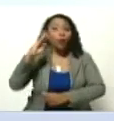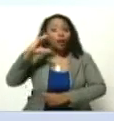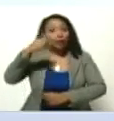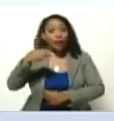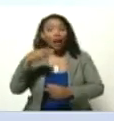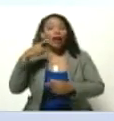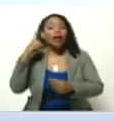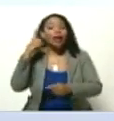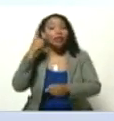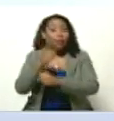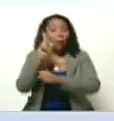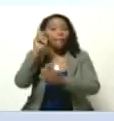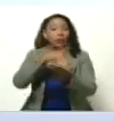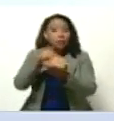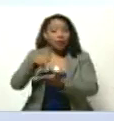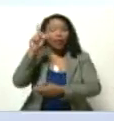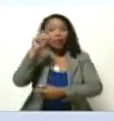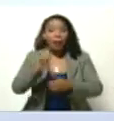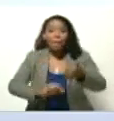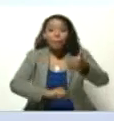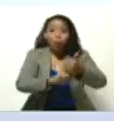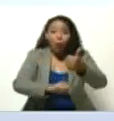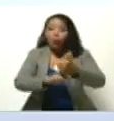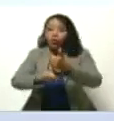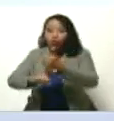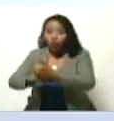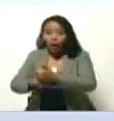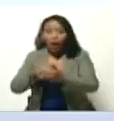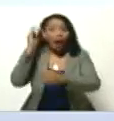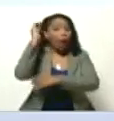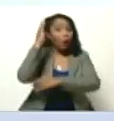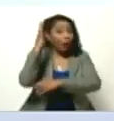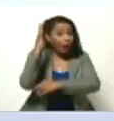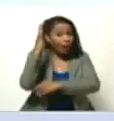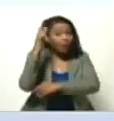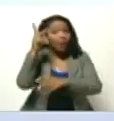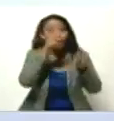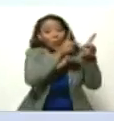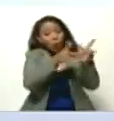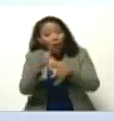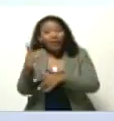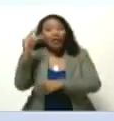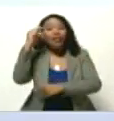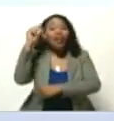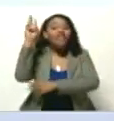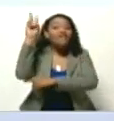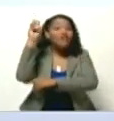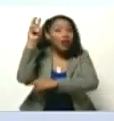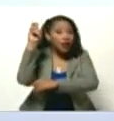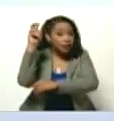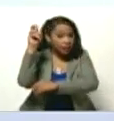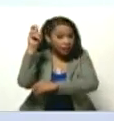los propulsores. Las jornadas de propaganda el día viernes.